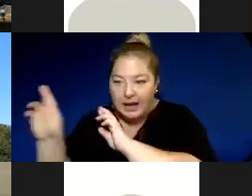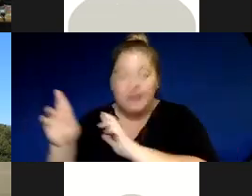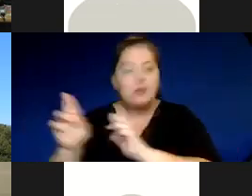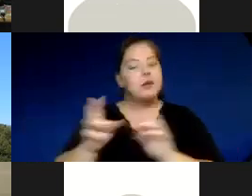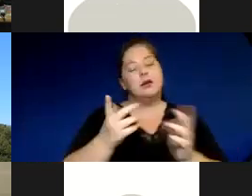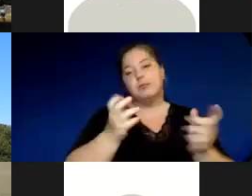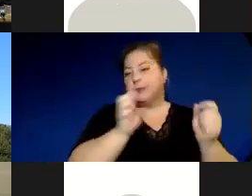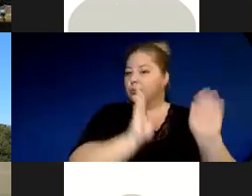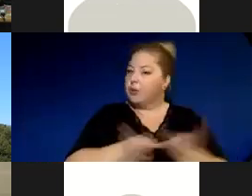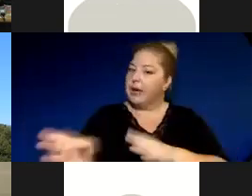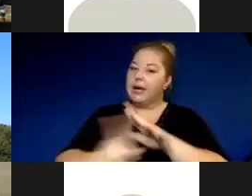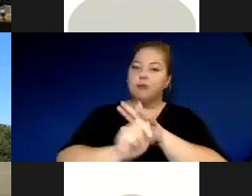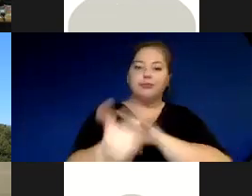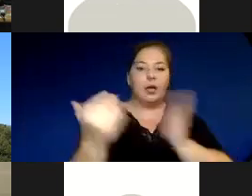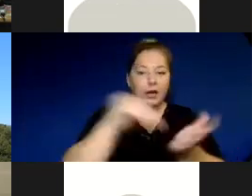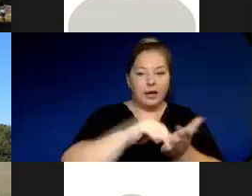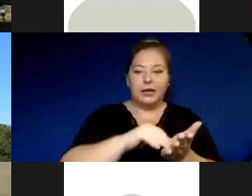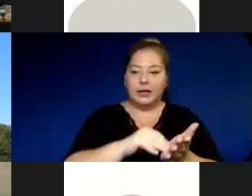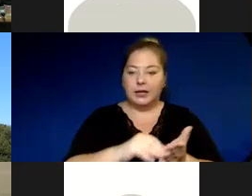adelante con su pregunta. ¿Me oyen?